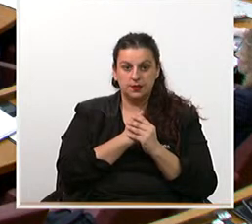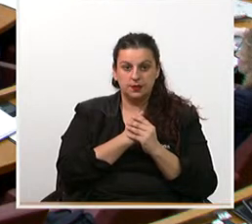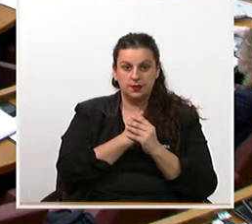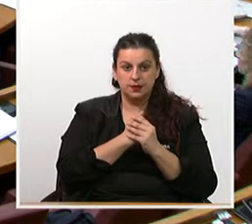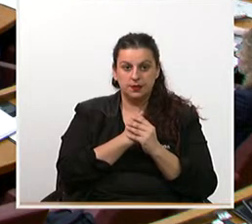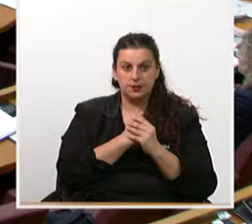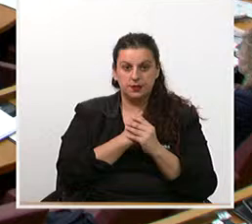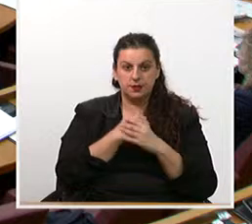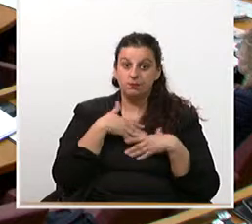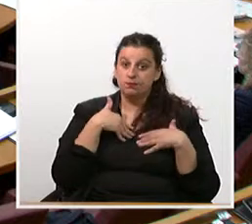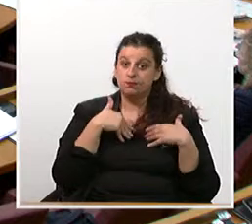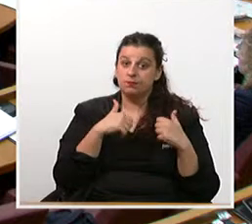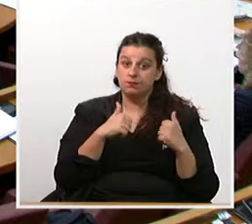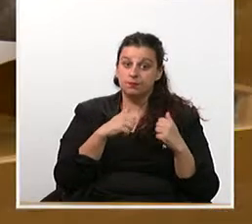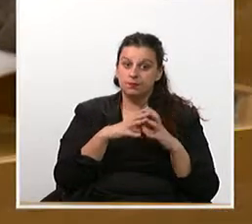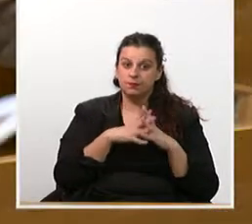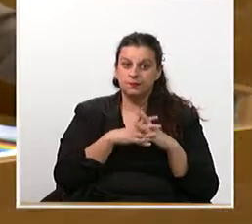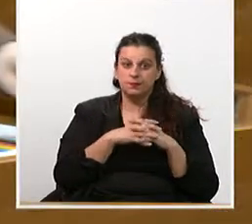Cuando